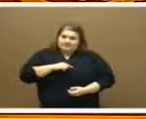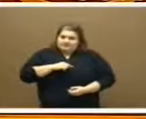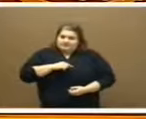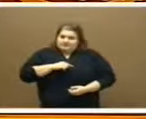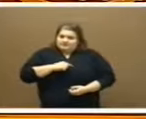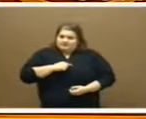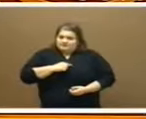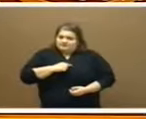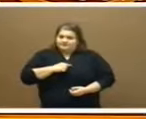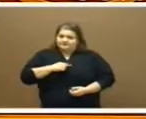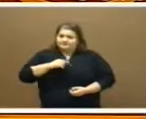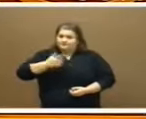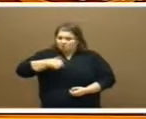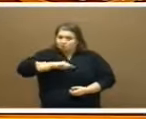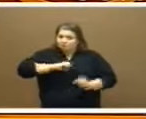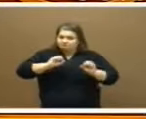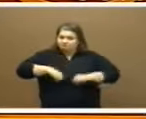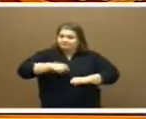se les pague la